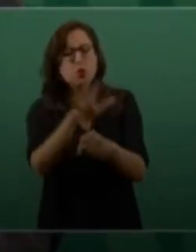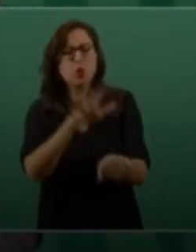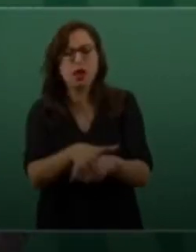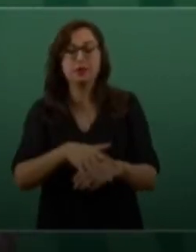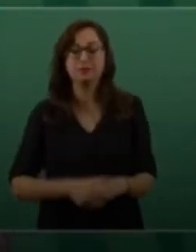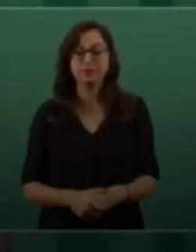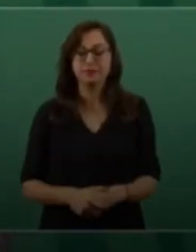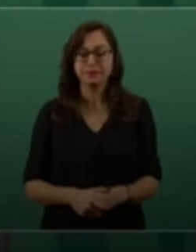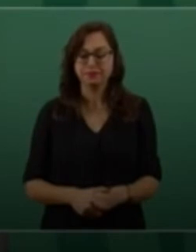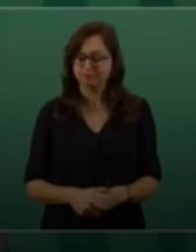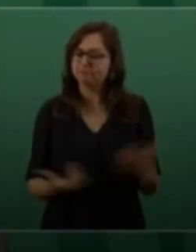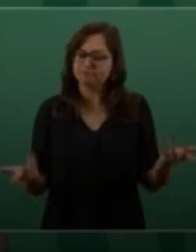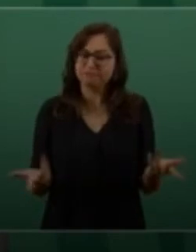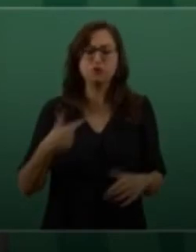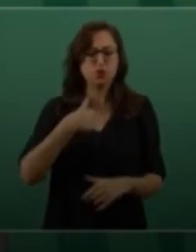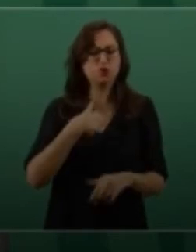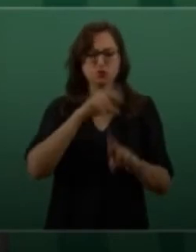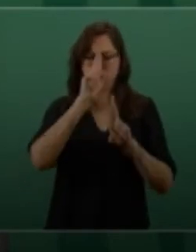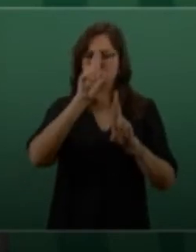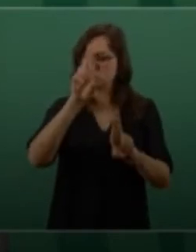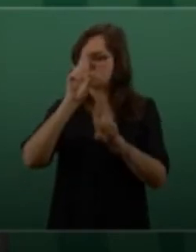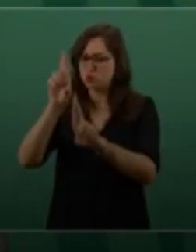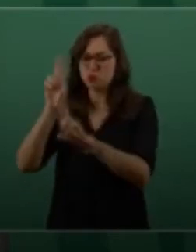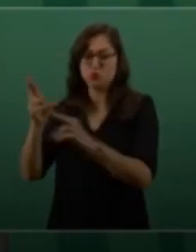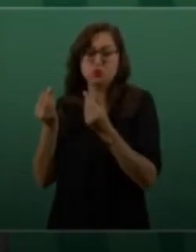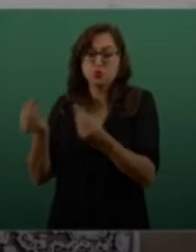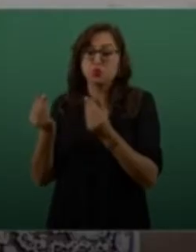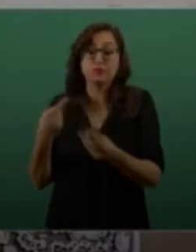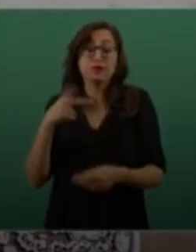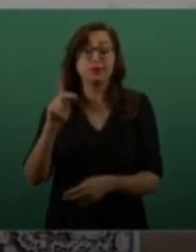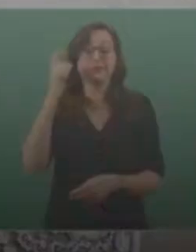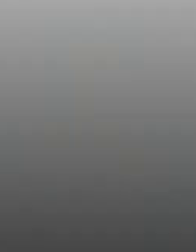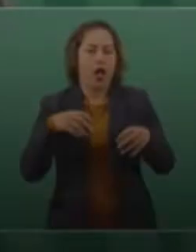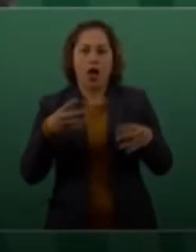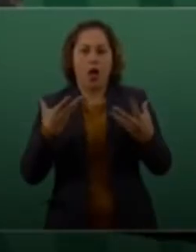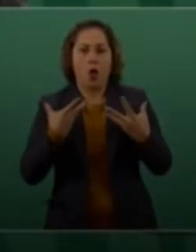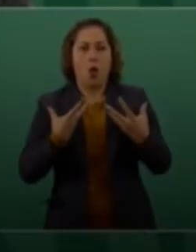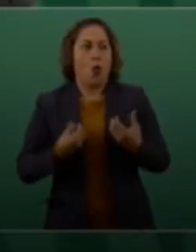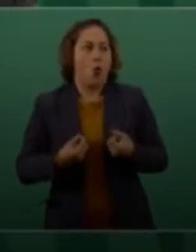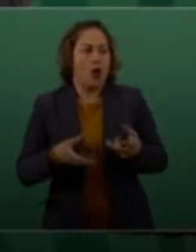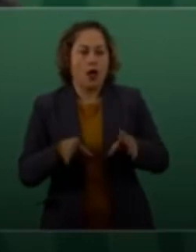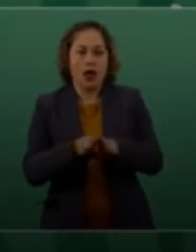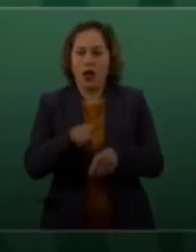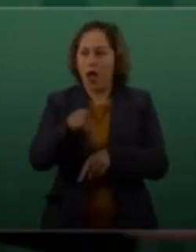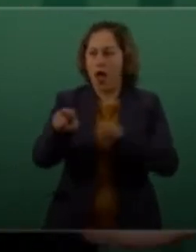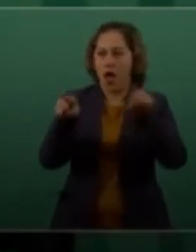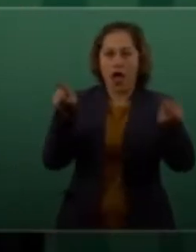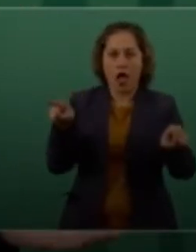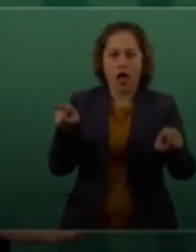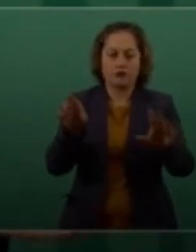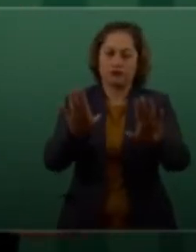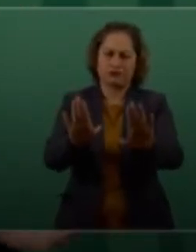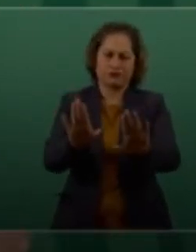ya expliqué yo que esto corresponde al pueblo de Guerrero. Vamos a llamar a las cosas por